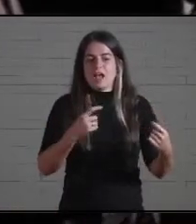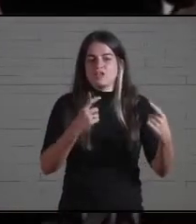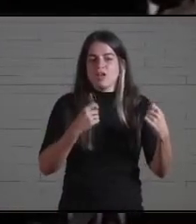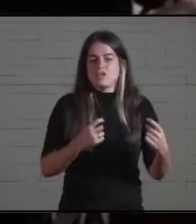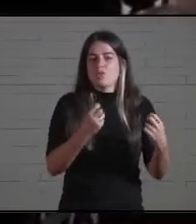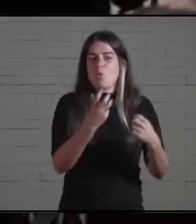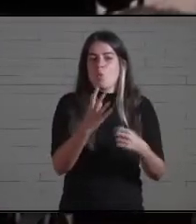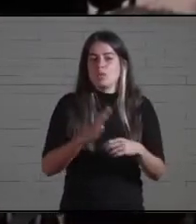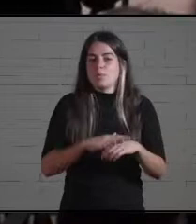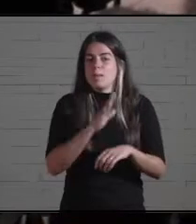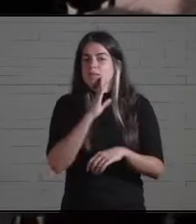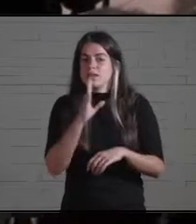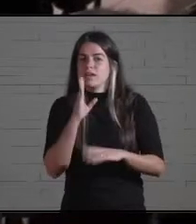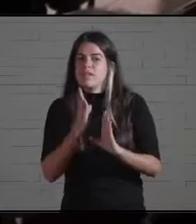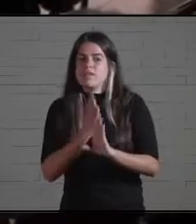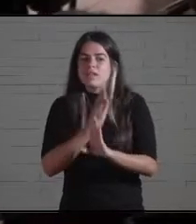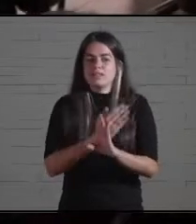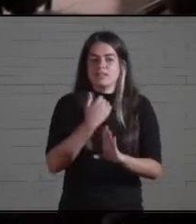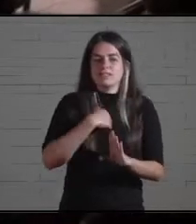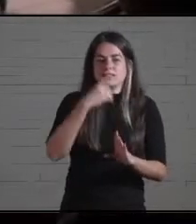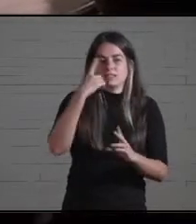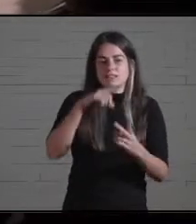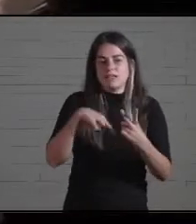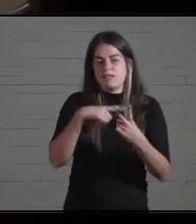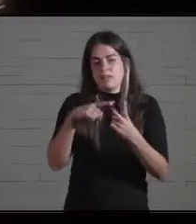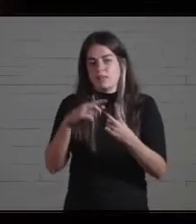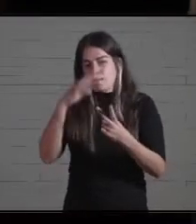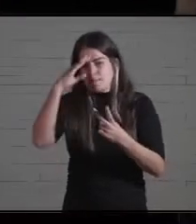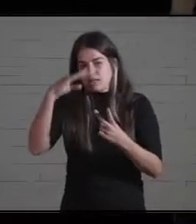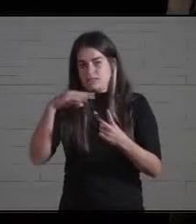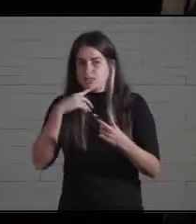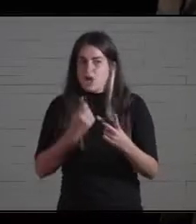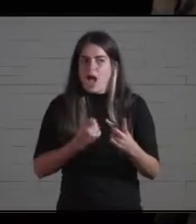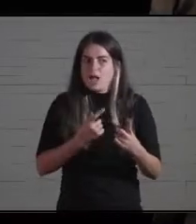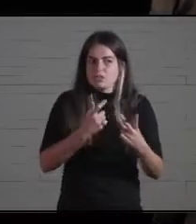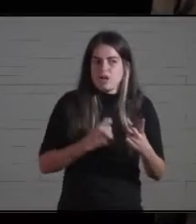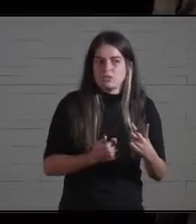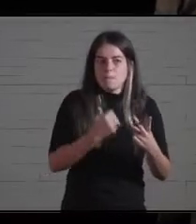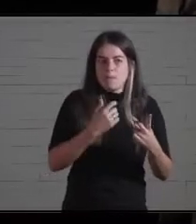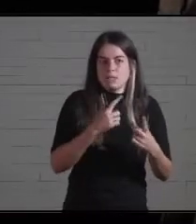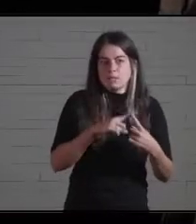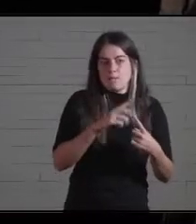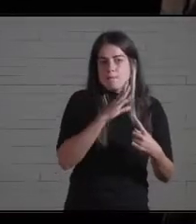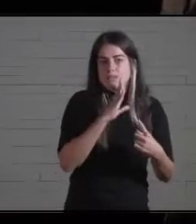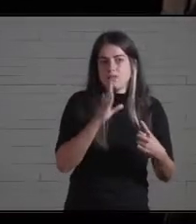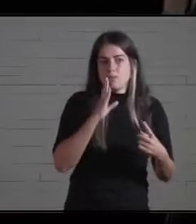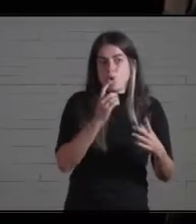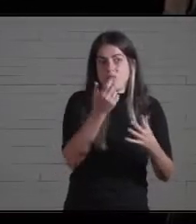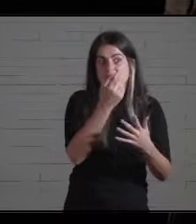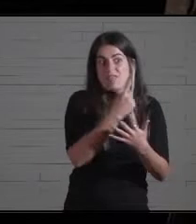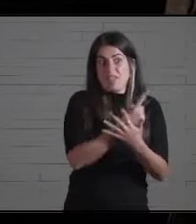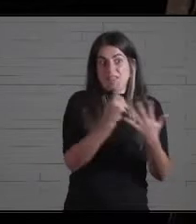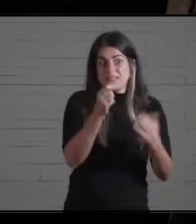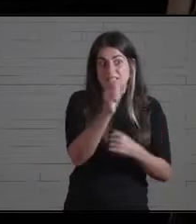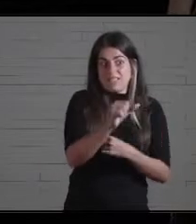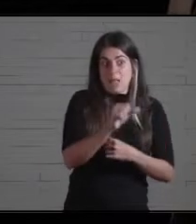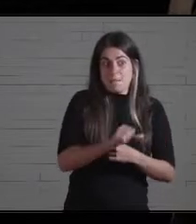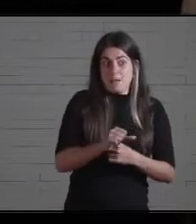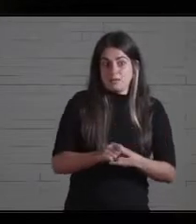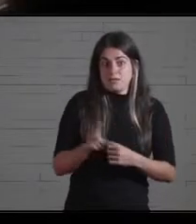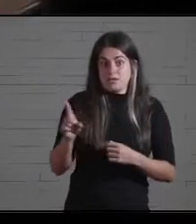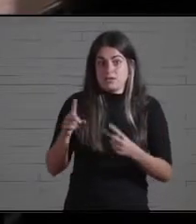por maternidad y cuánto por paternidad. Claro, se gastaba mucho más por maternidad porque eran 16 semanas y aquí solo